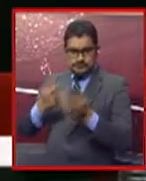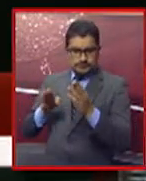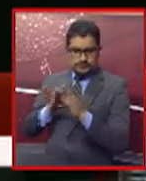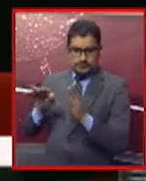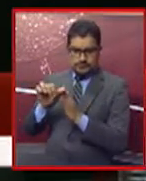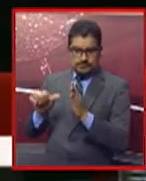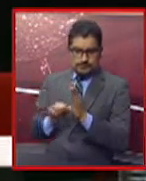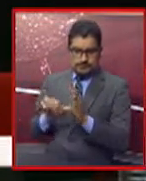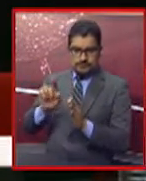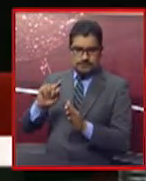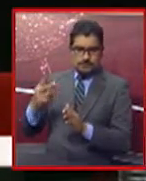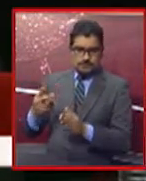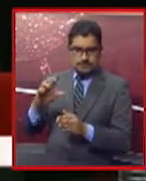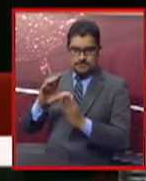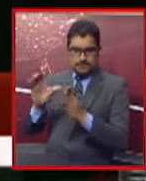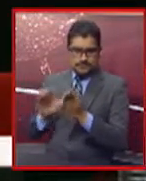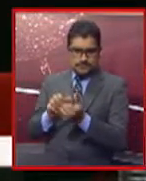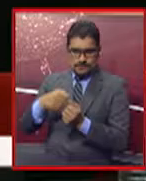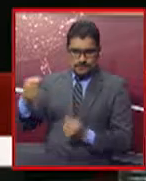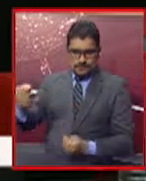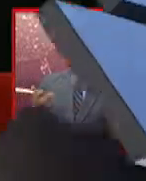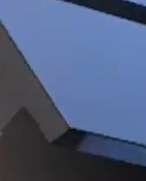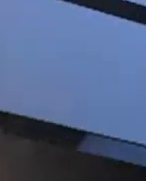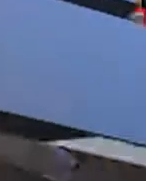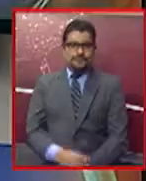artículo 72 constitucional.